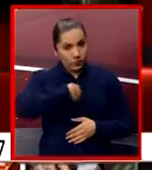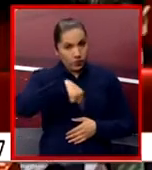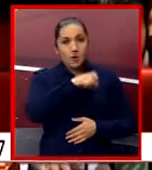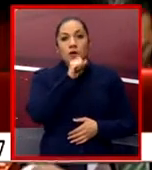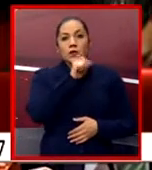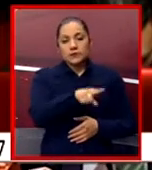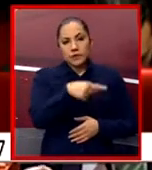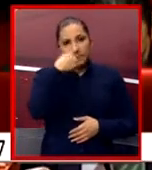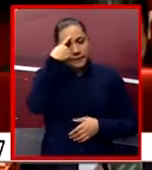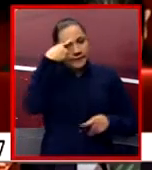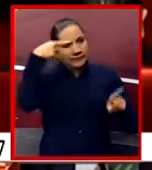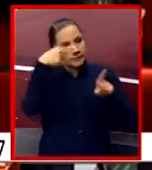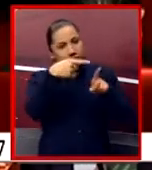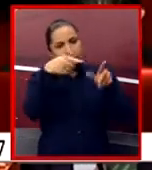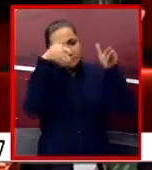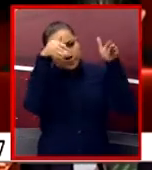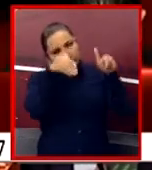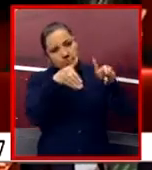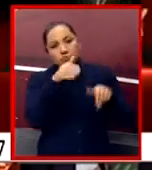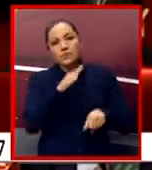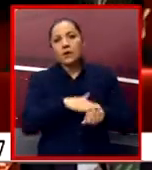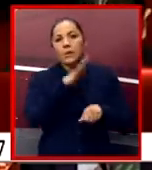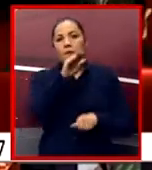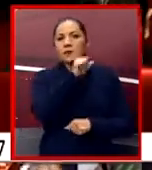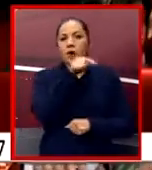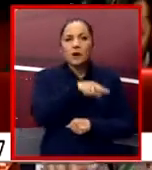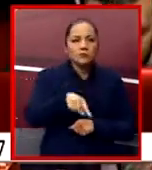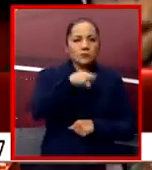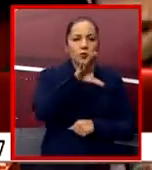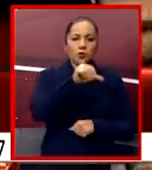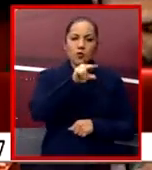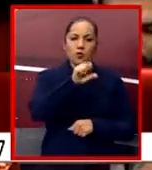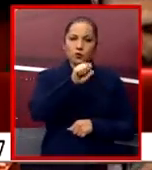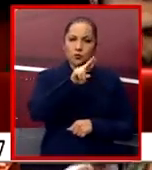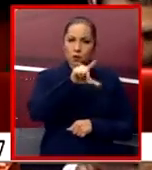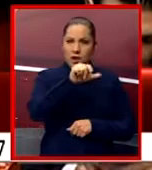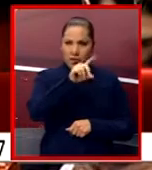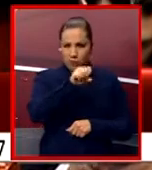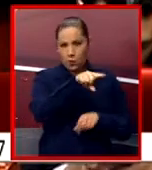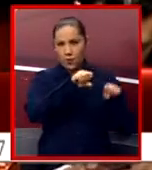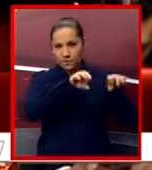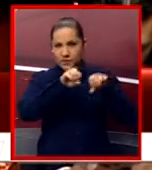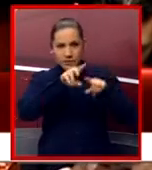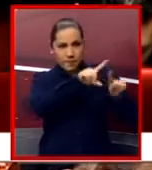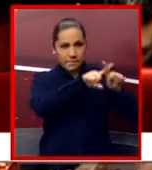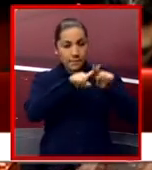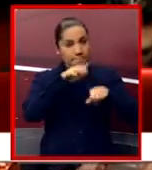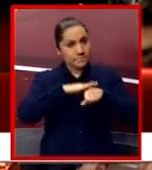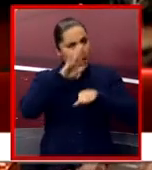nuestros esfuerzos, como usted bien lo señala, en la protección consular en Estados Unidos.